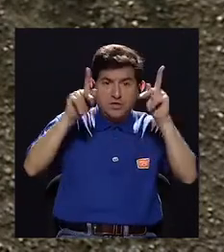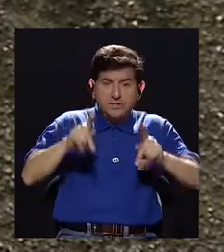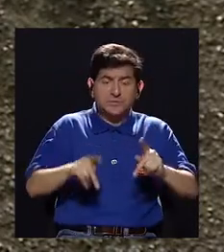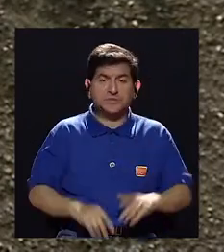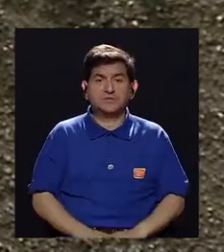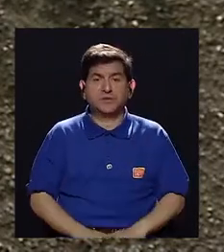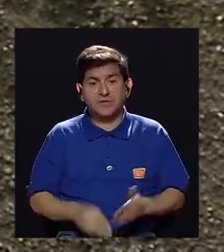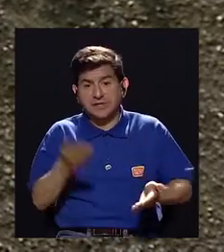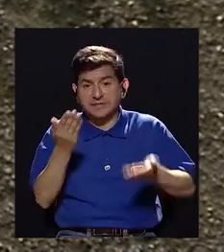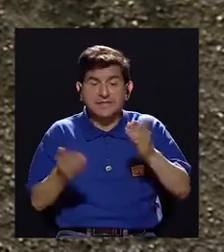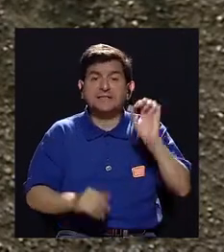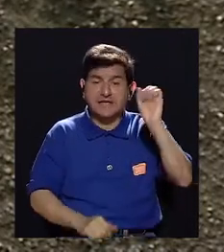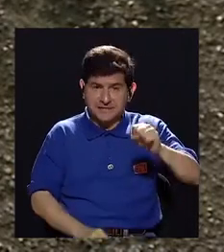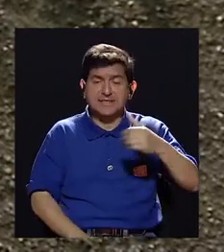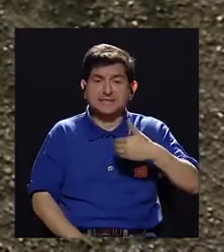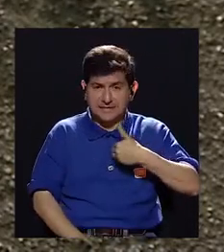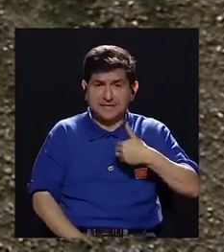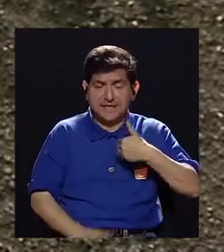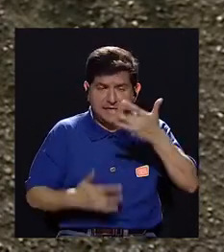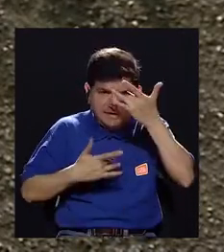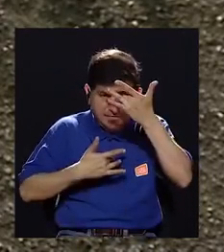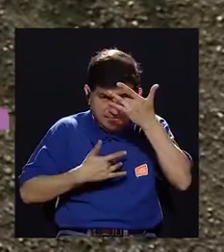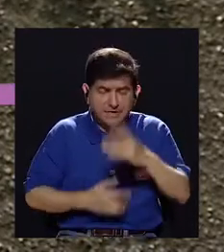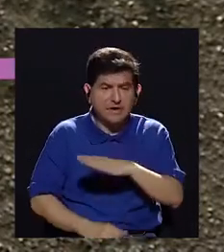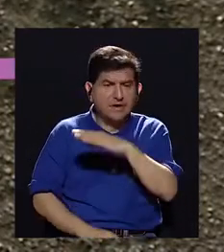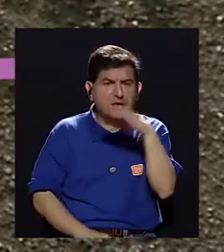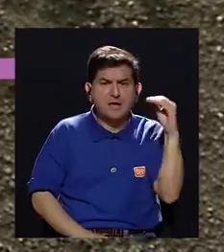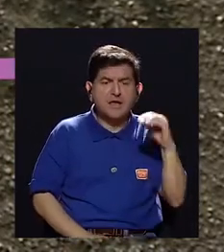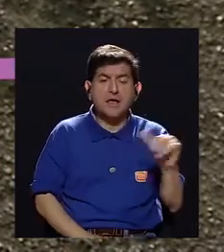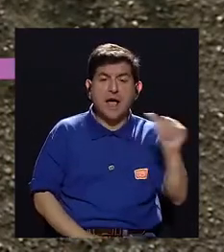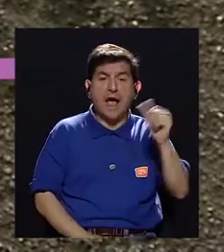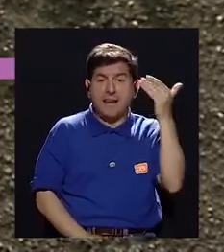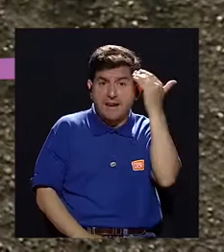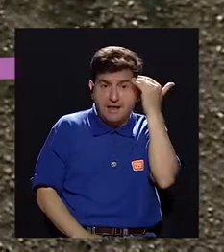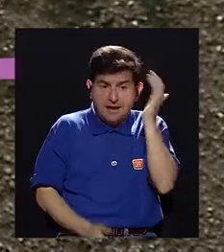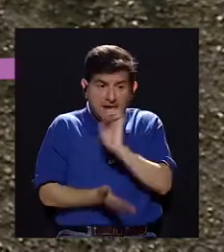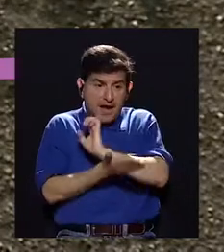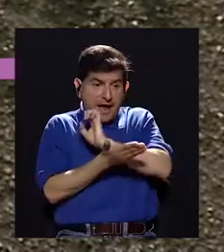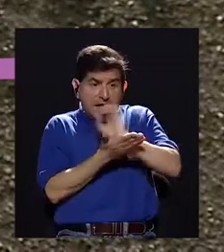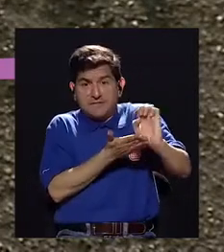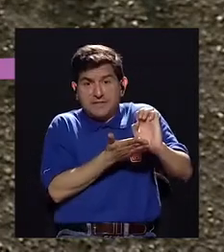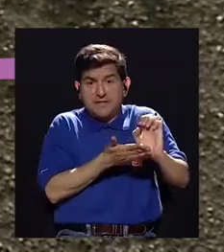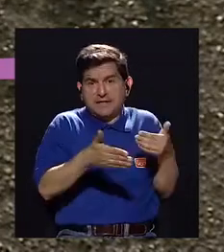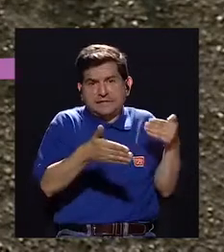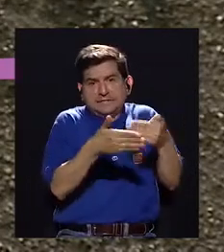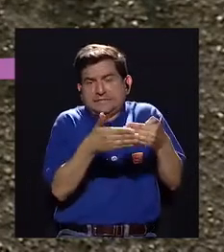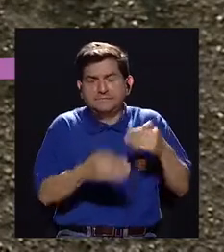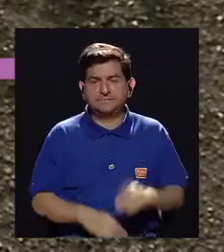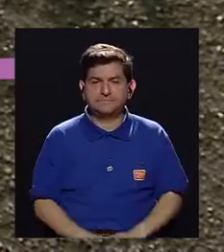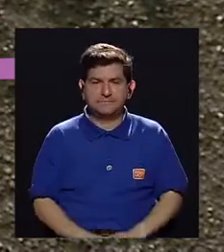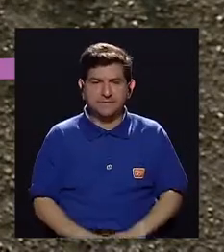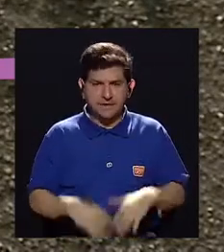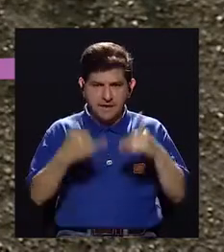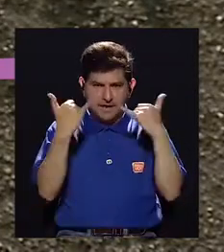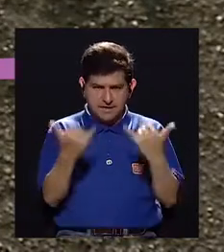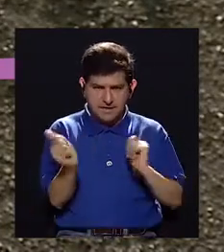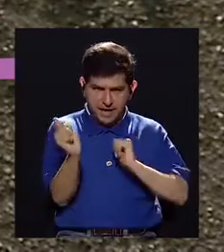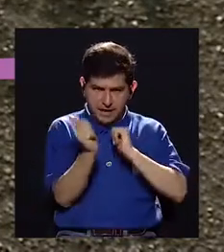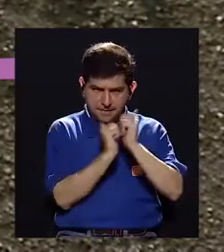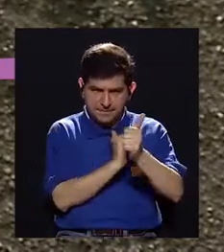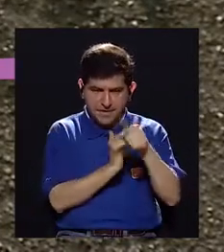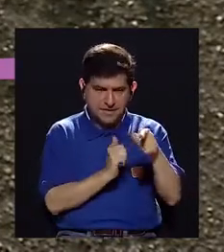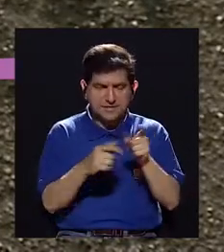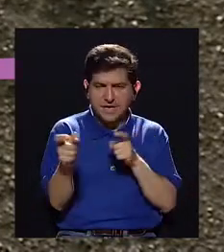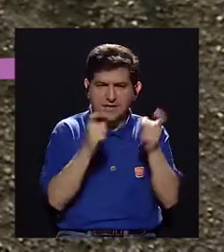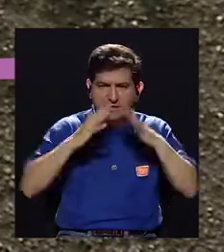otras personas enfermas y si es conocida alguna alergia, pues evitar el desencadenante. Una vez que pasamos a